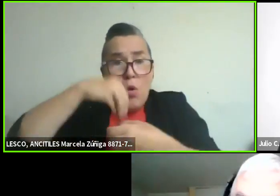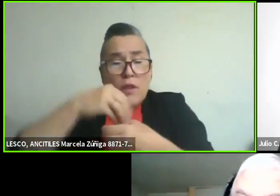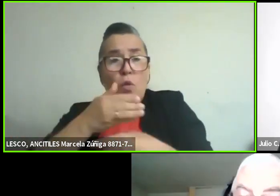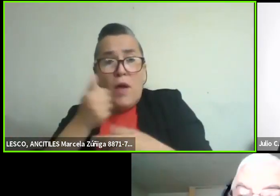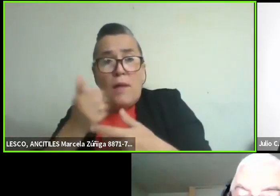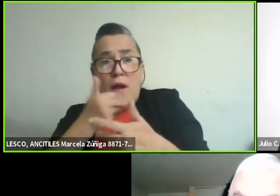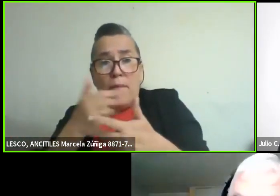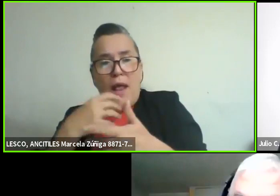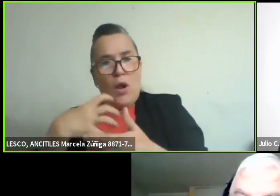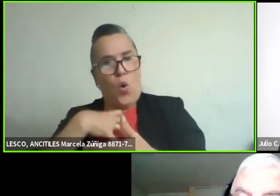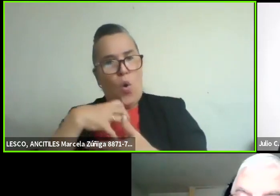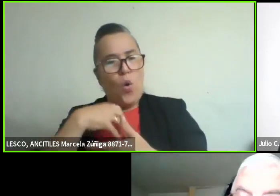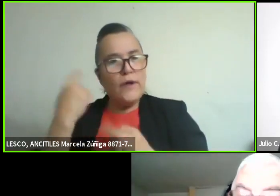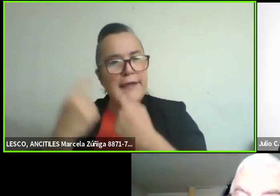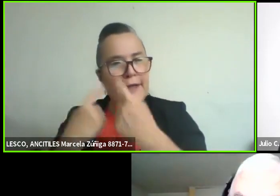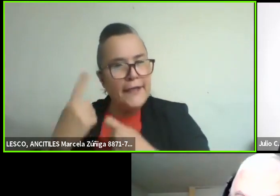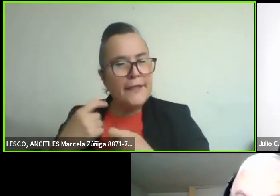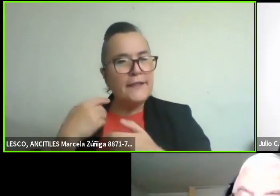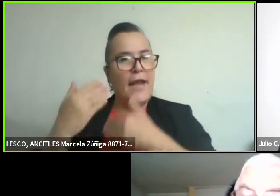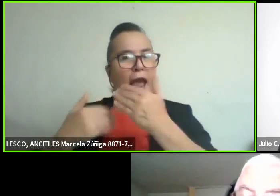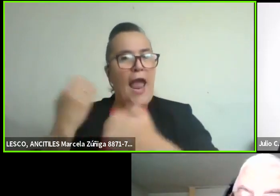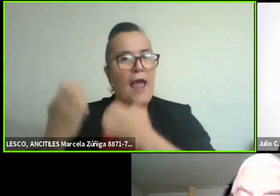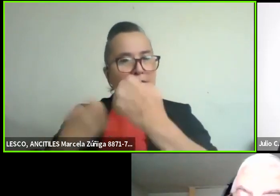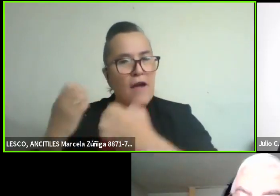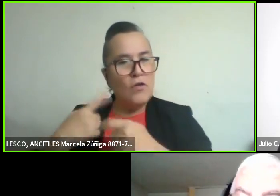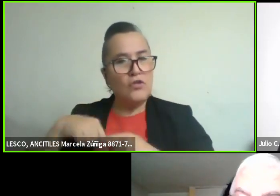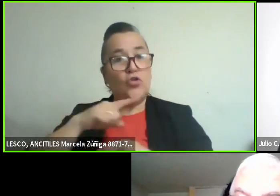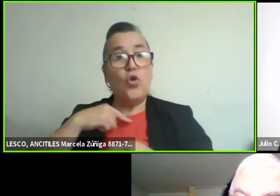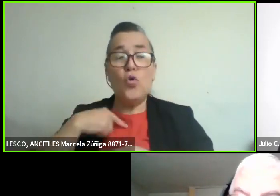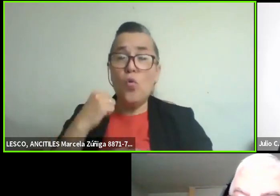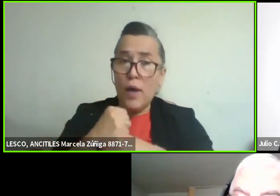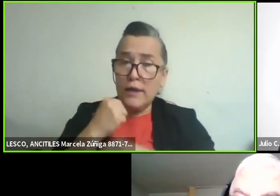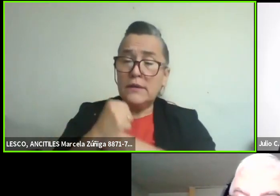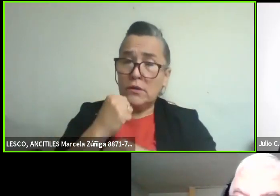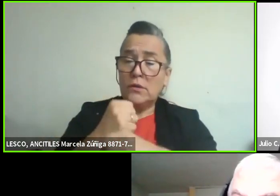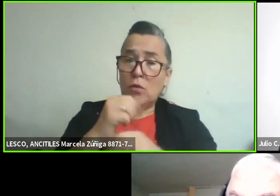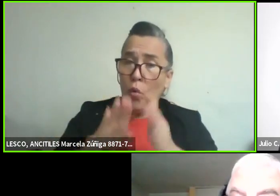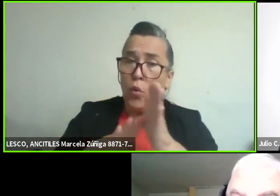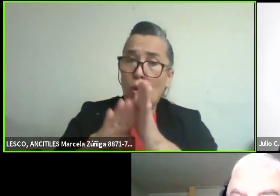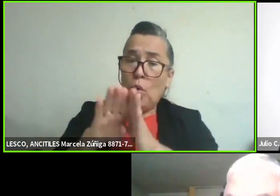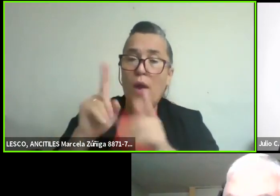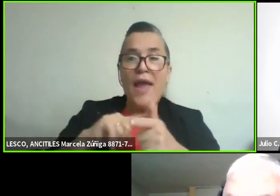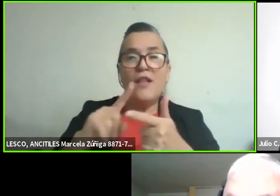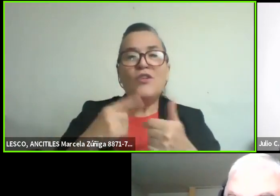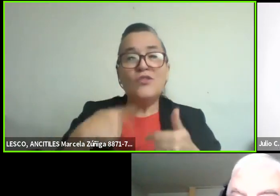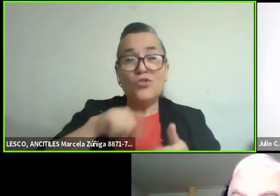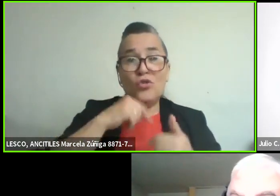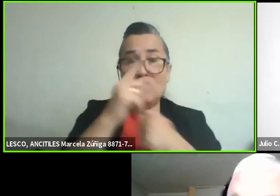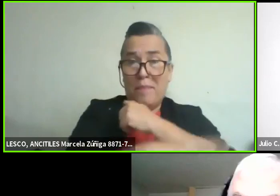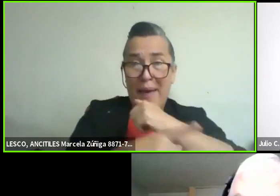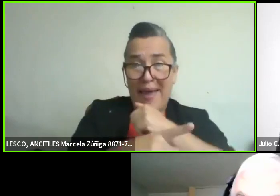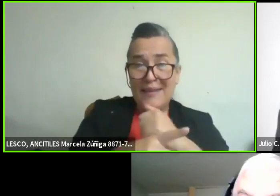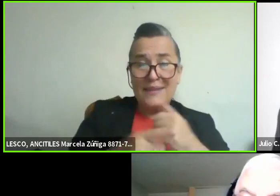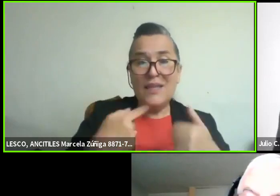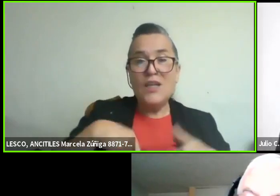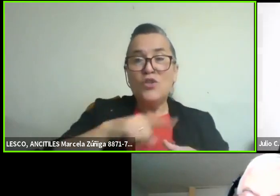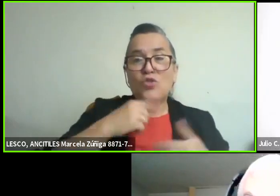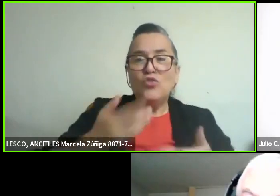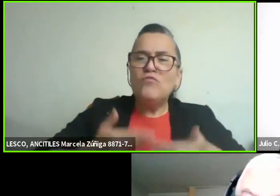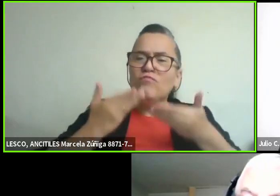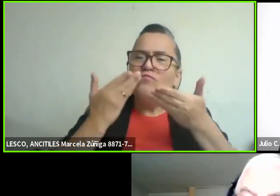autocrítica y procesos de evaluación nuestro desempeño de manera que le demos al país a los países nuestro mejor